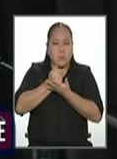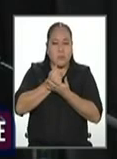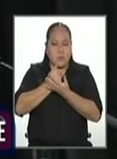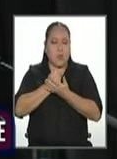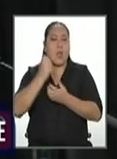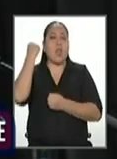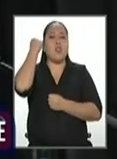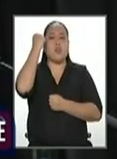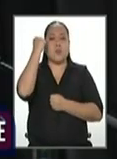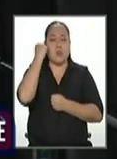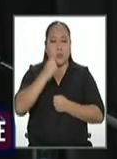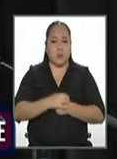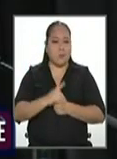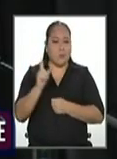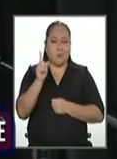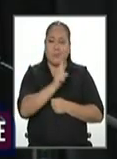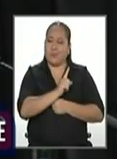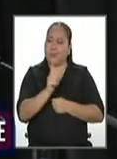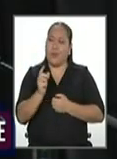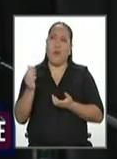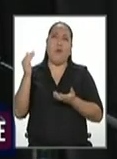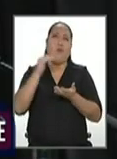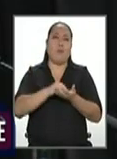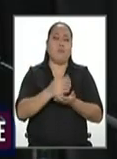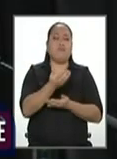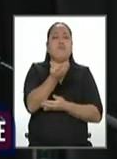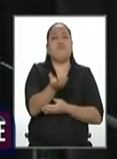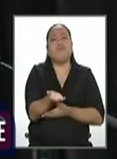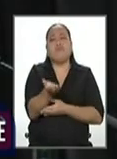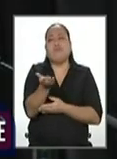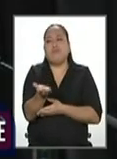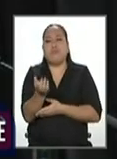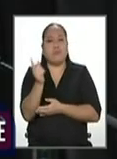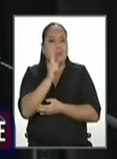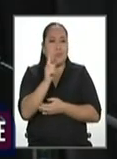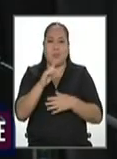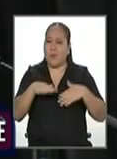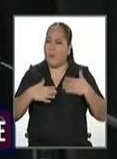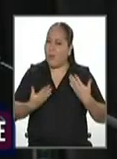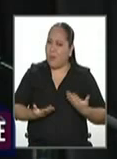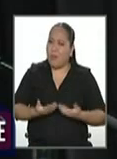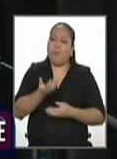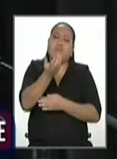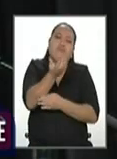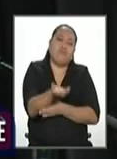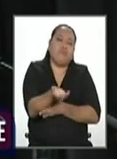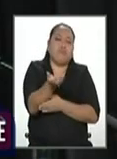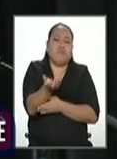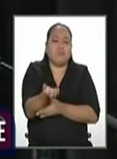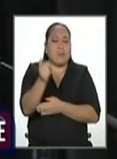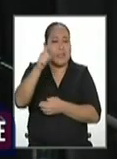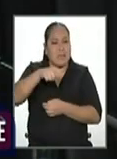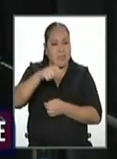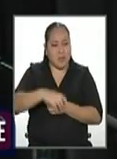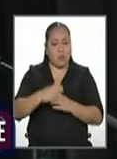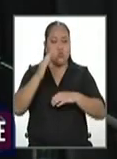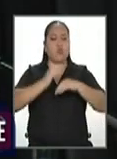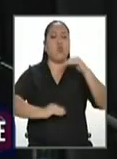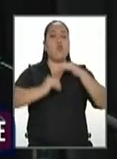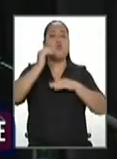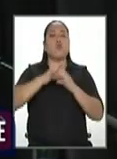derechos. Ya no más mendigos. No podemos ser mendigos. Tenemos que